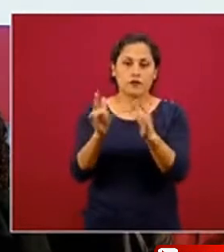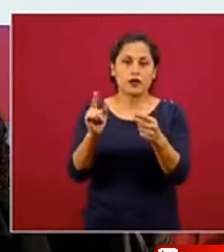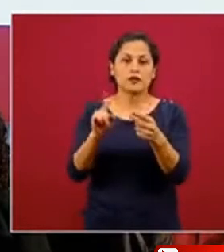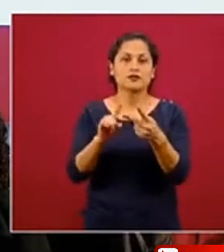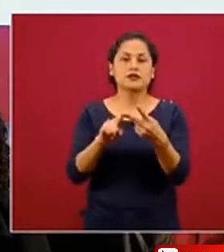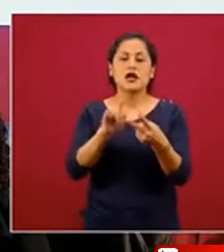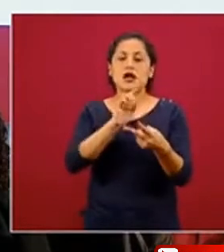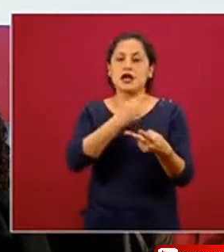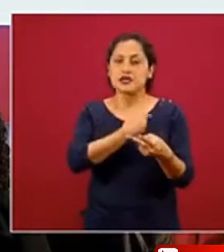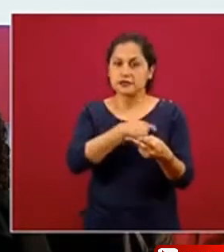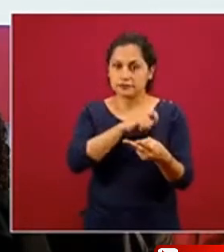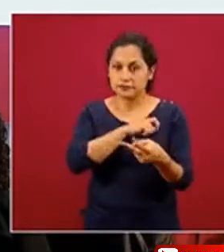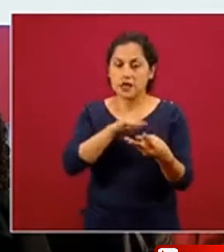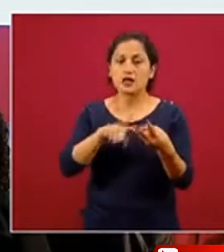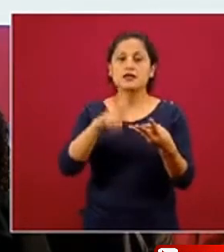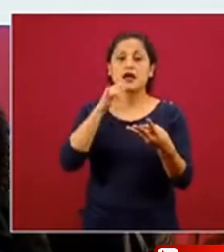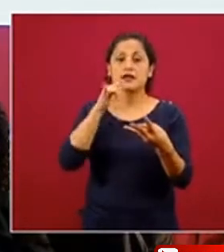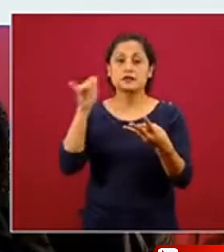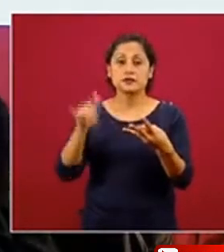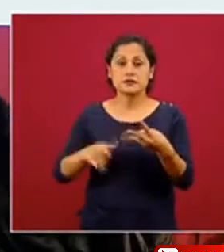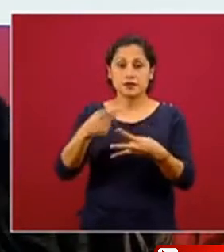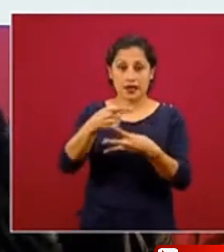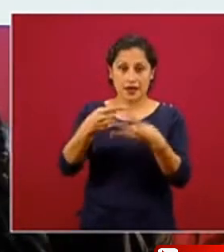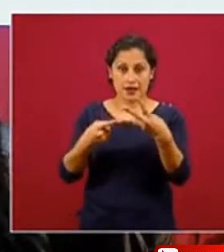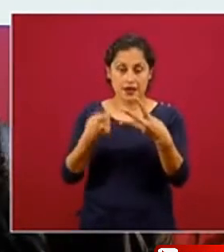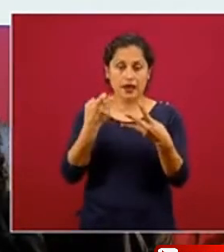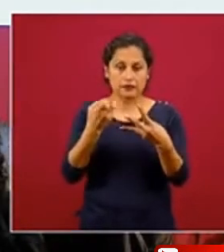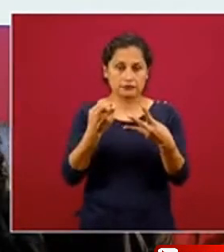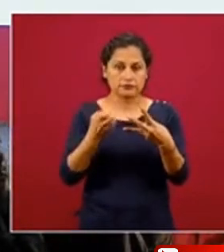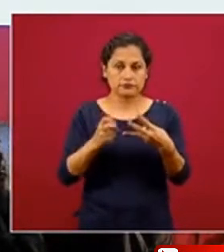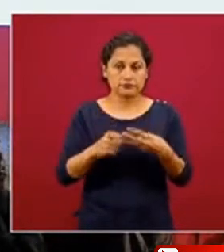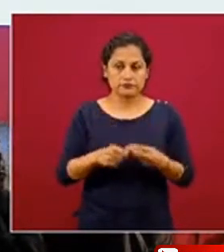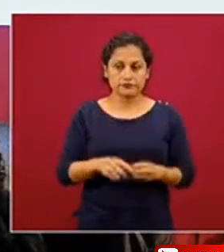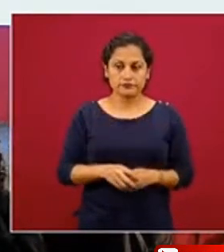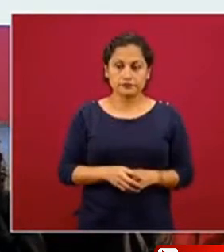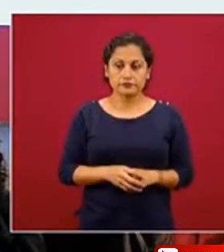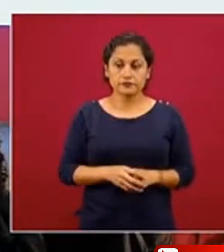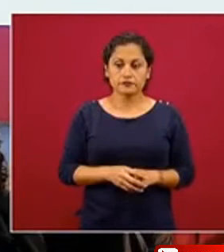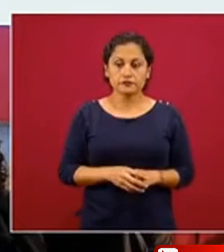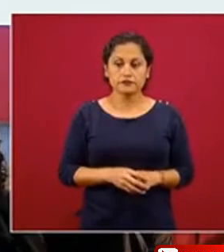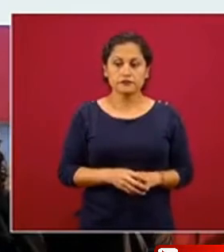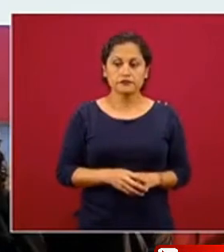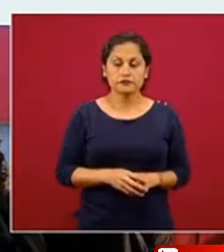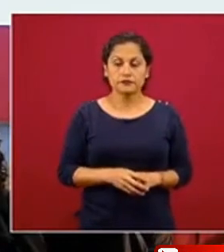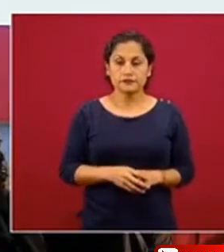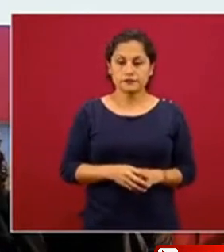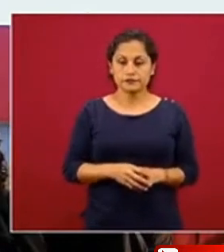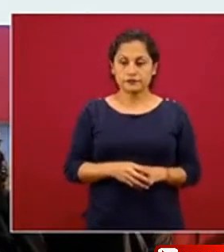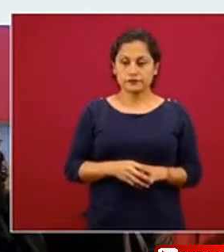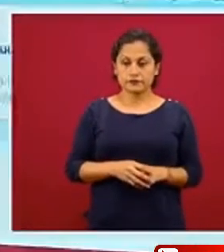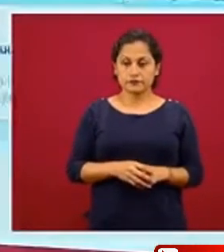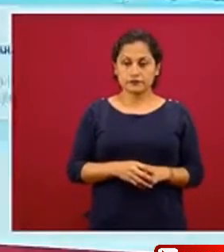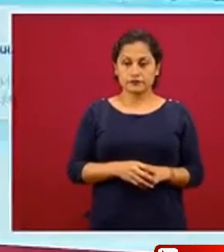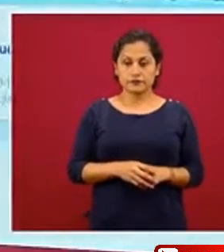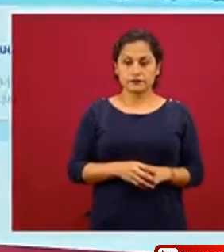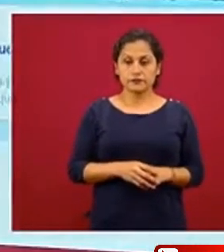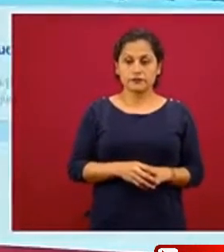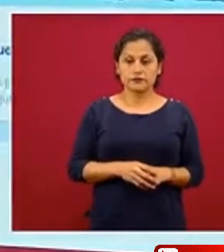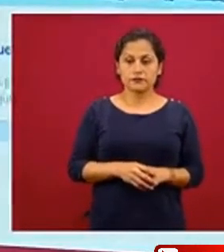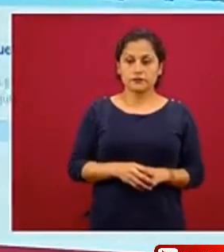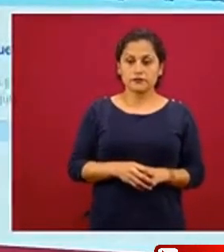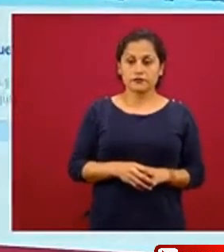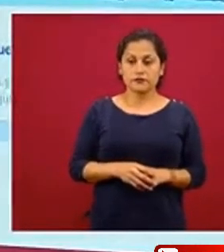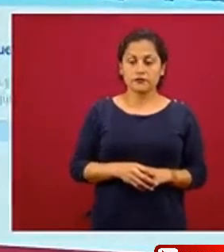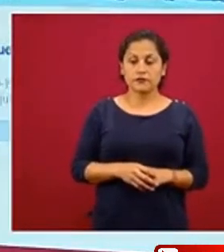Italia. España e Italia son las que más recientemente se han comentado. Y vean ustedes, aquí son